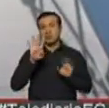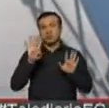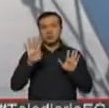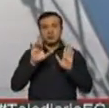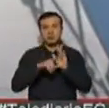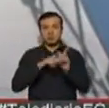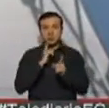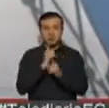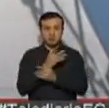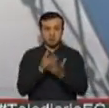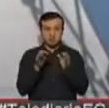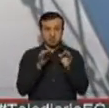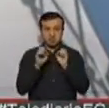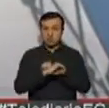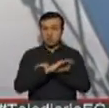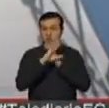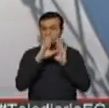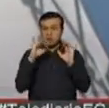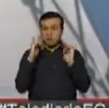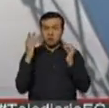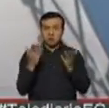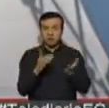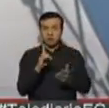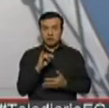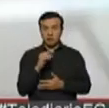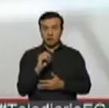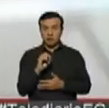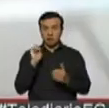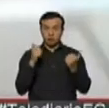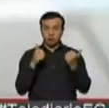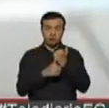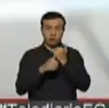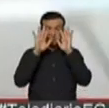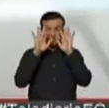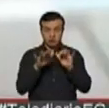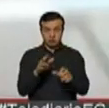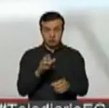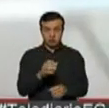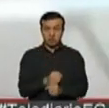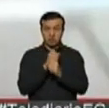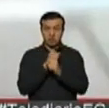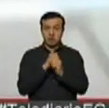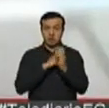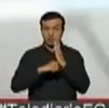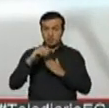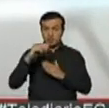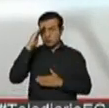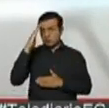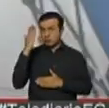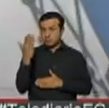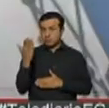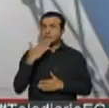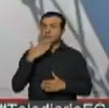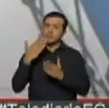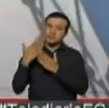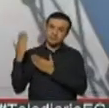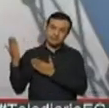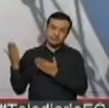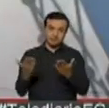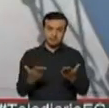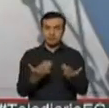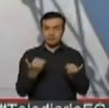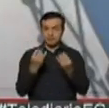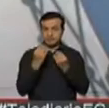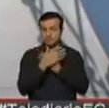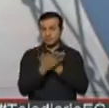6:59 de la mañana. Para ampliar el tema nos acompaña en este momento Diego Tipán, subsecretario de Seguridad Ciudadana del Ministerio del Interior. Gracias por acompañarnos el día de